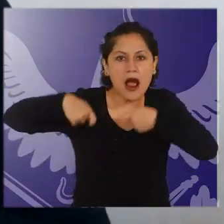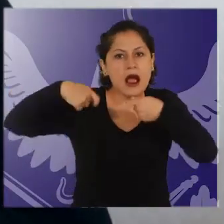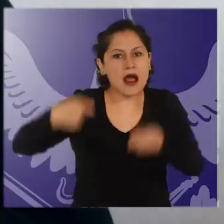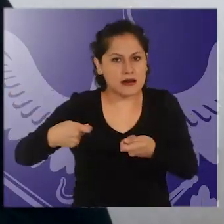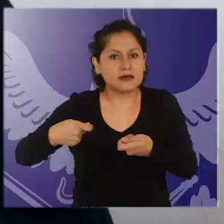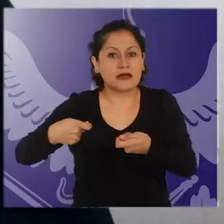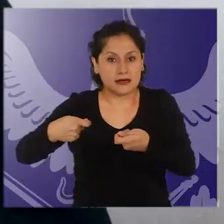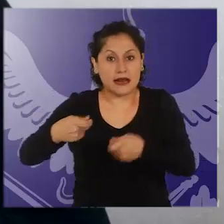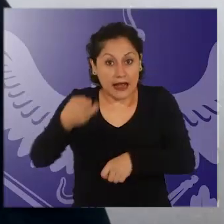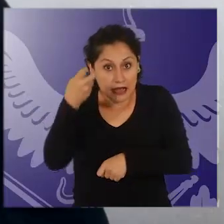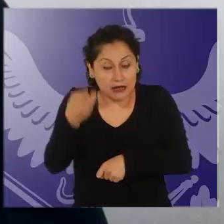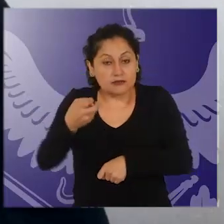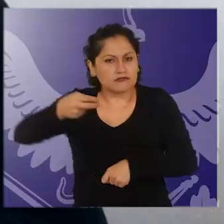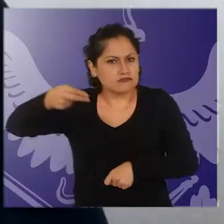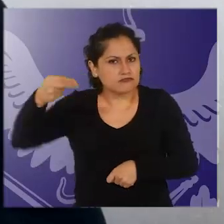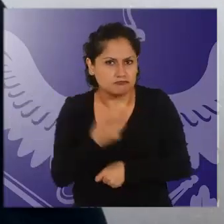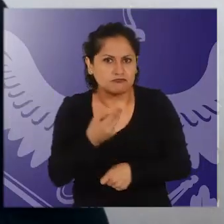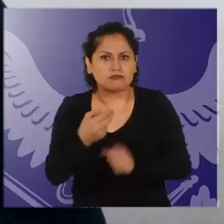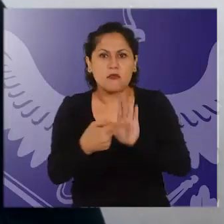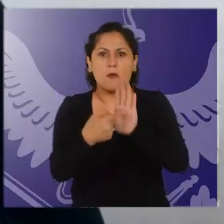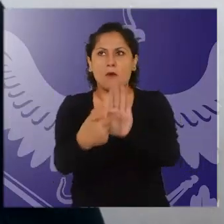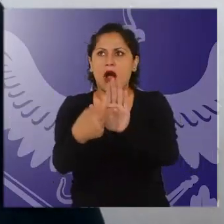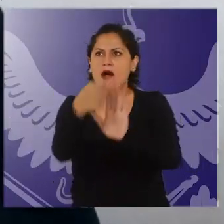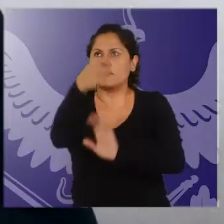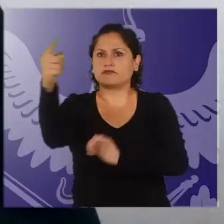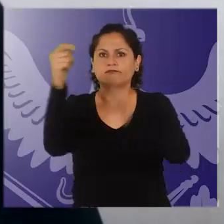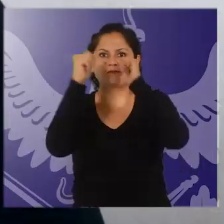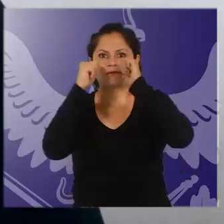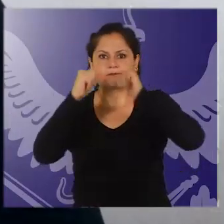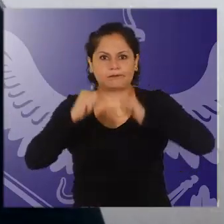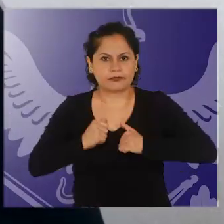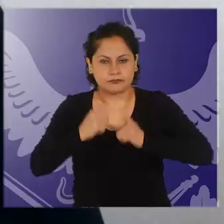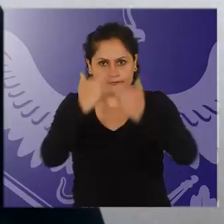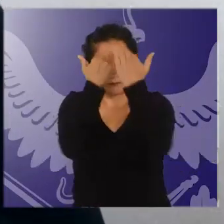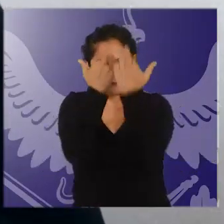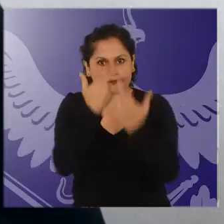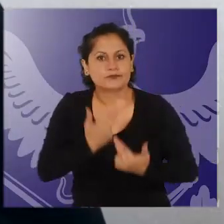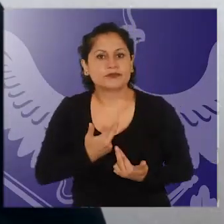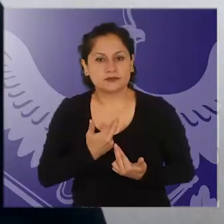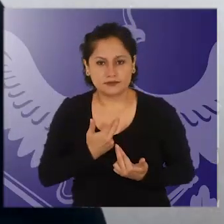como los pueblos negros afromexicanos que somos.